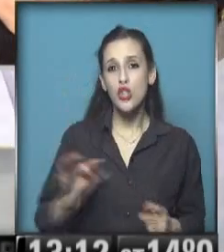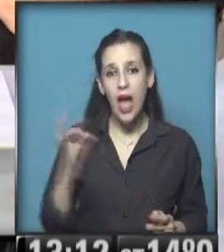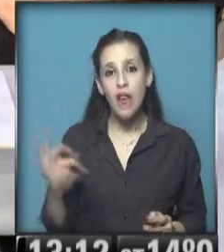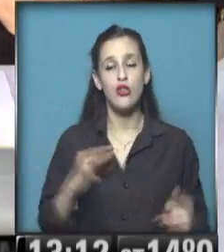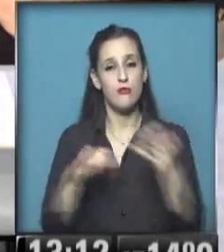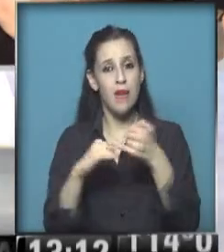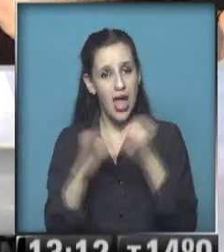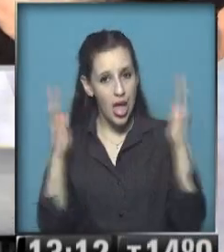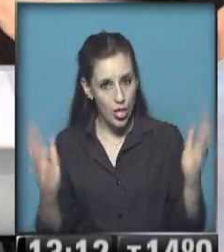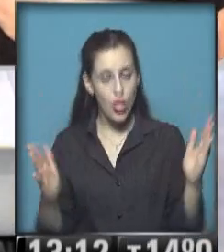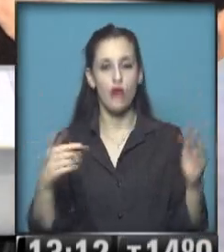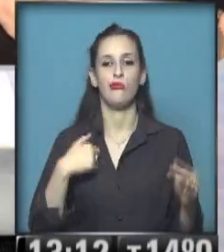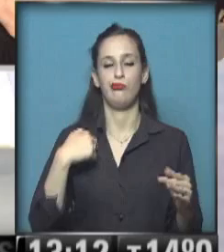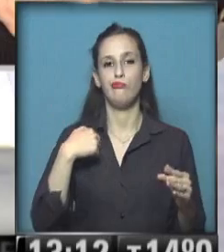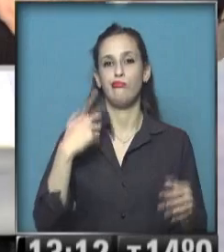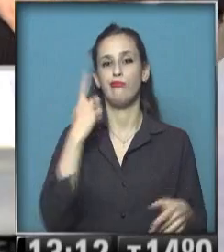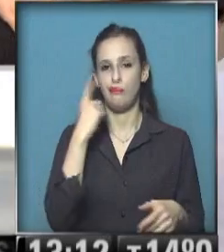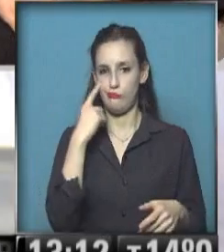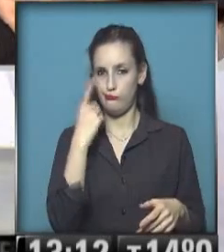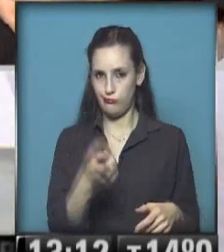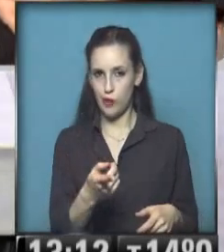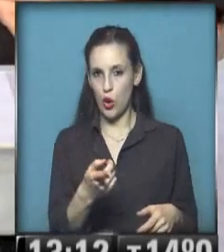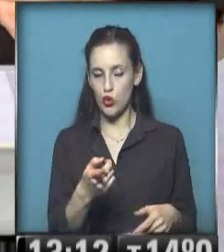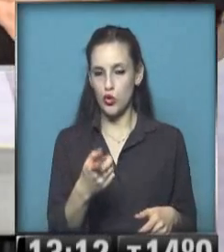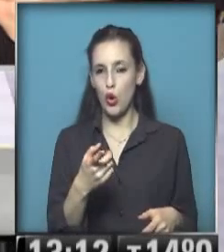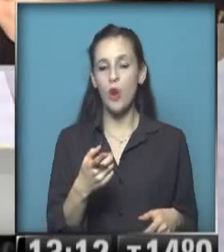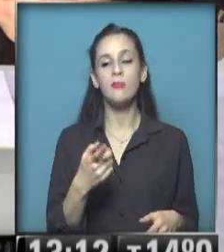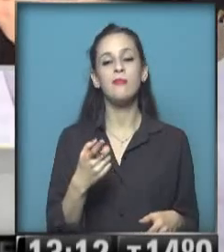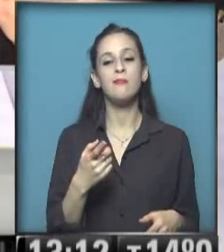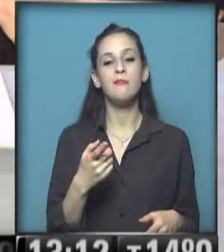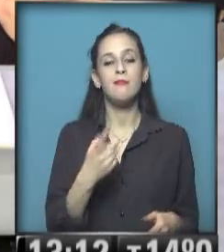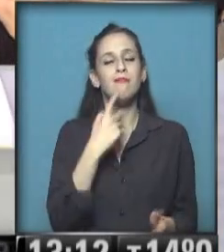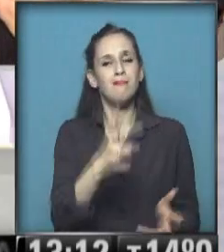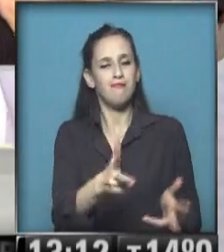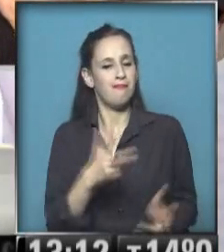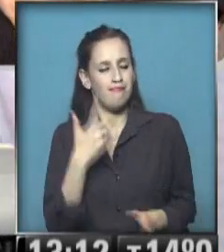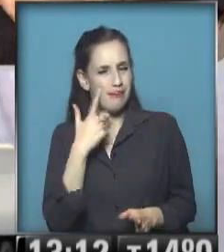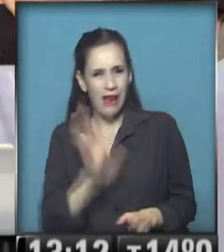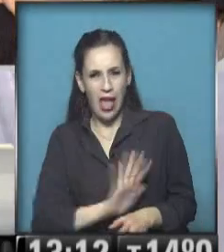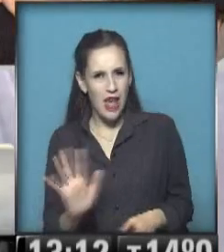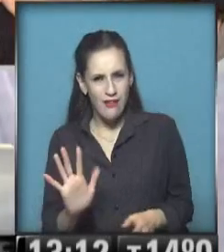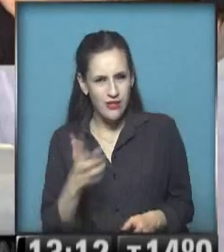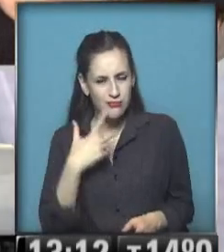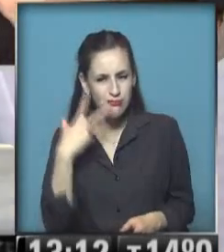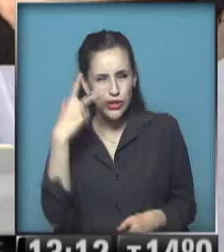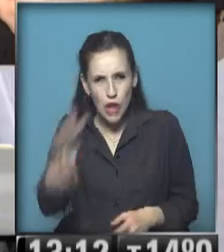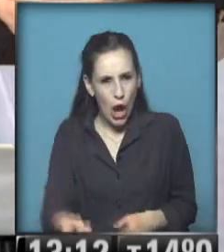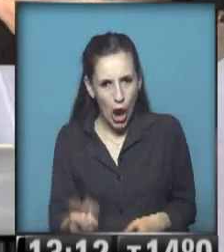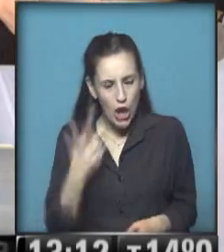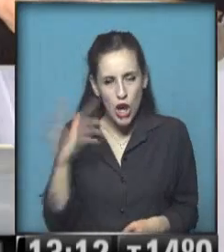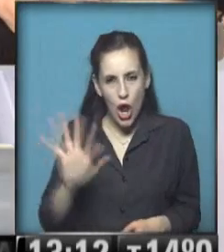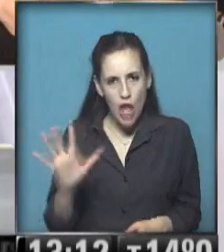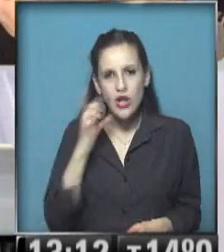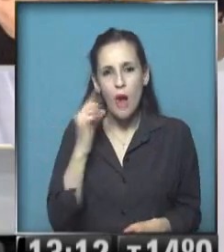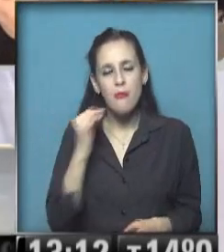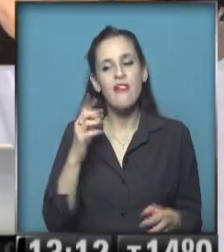conviví profesionalmente con él, me negó enfáticamente que haya tenido algún tipo de vinculación con Aníbal Fernández, más